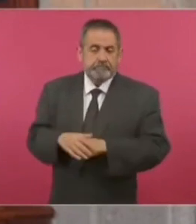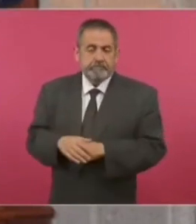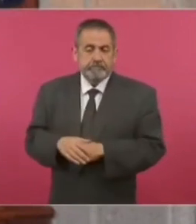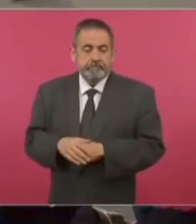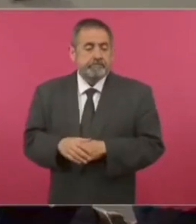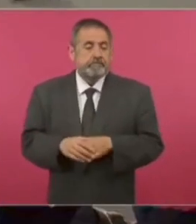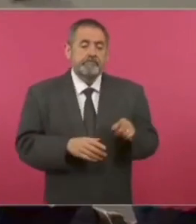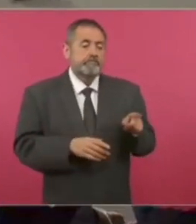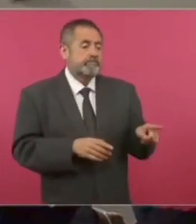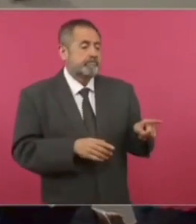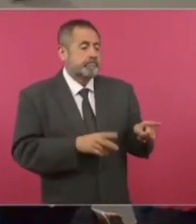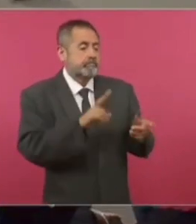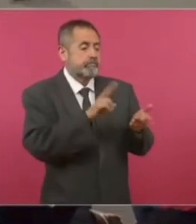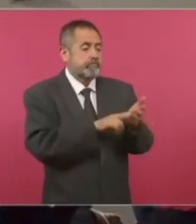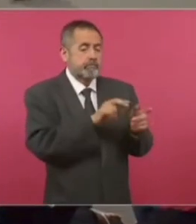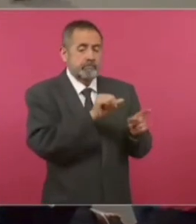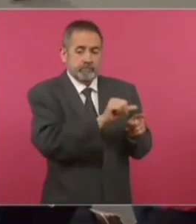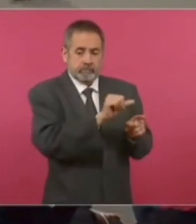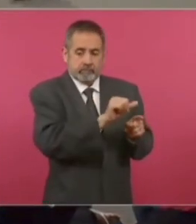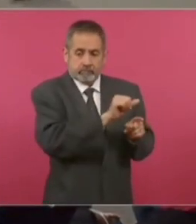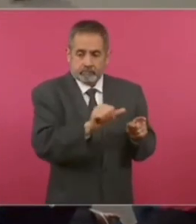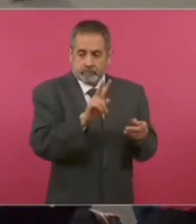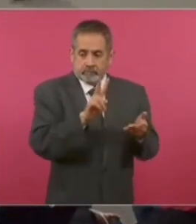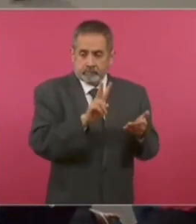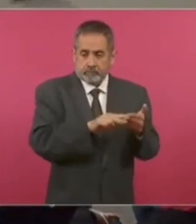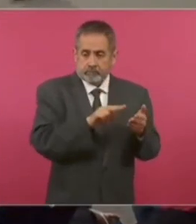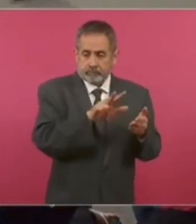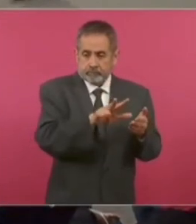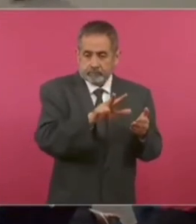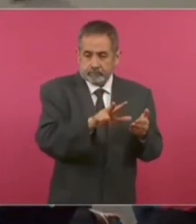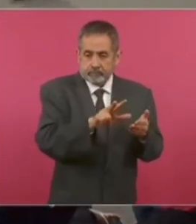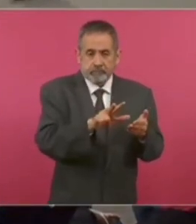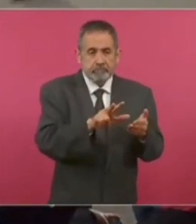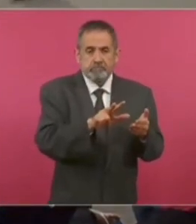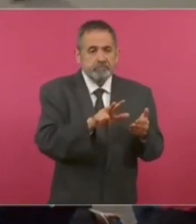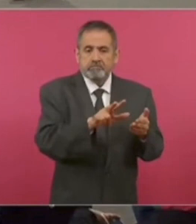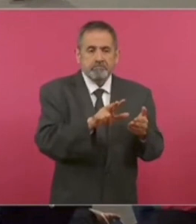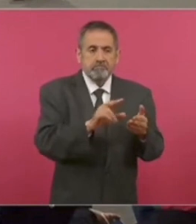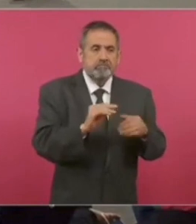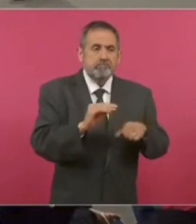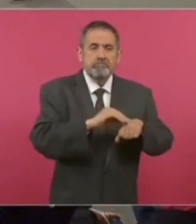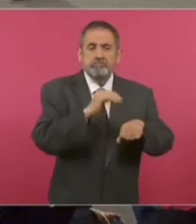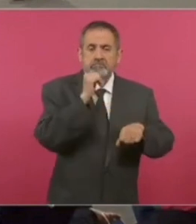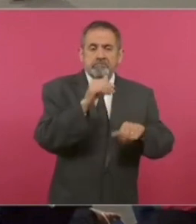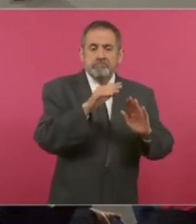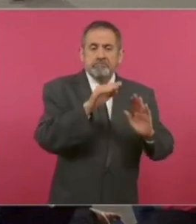mientras que de 2016 a 2018, de hecho, decreció